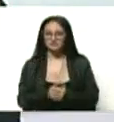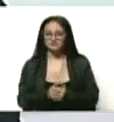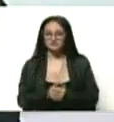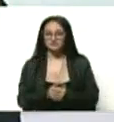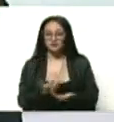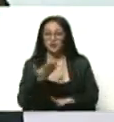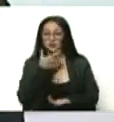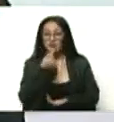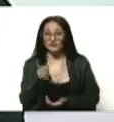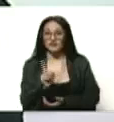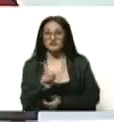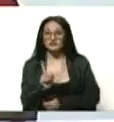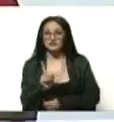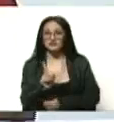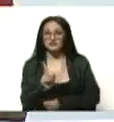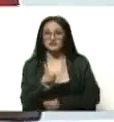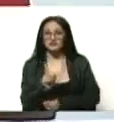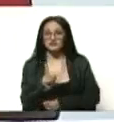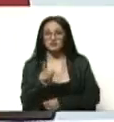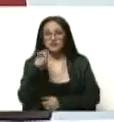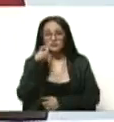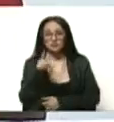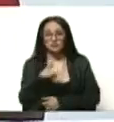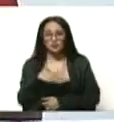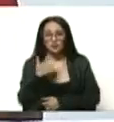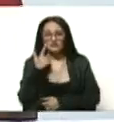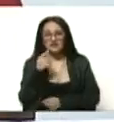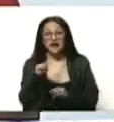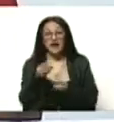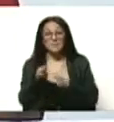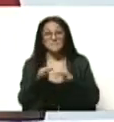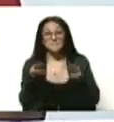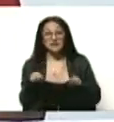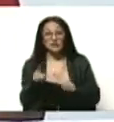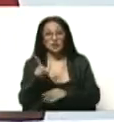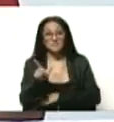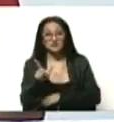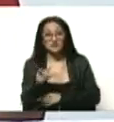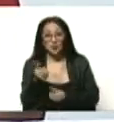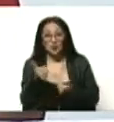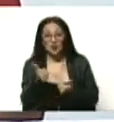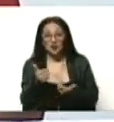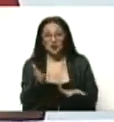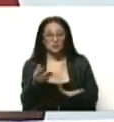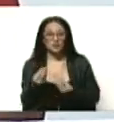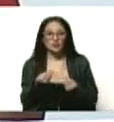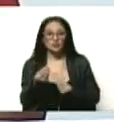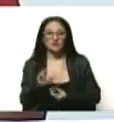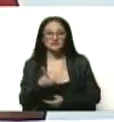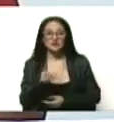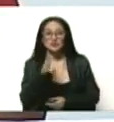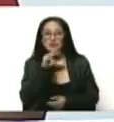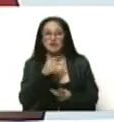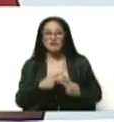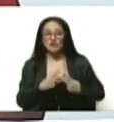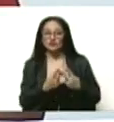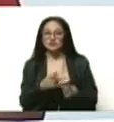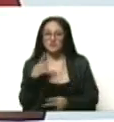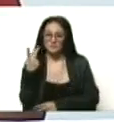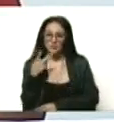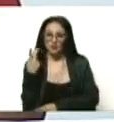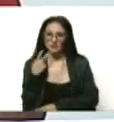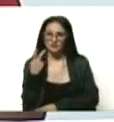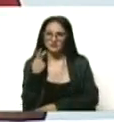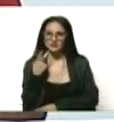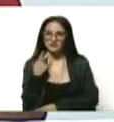fácil, porque alguien pudiera decir, ¡ay, qué bueno el método del PSUV! Pero no lo pueden hacer, porque no tienen la voluntad política de